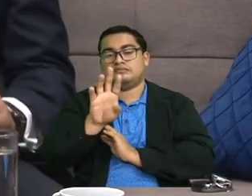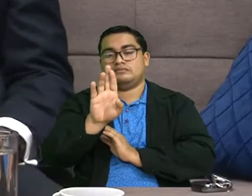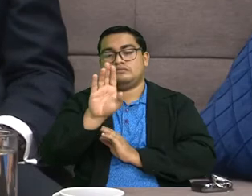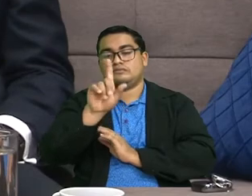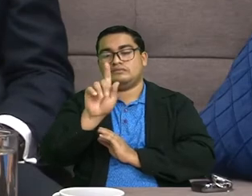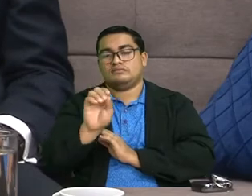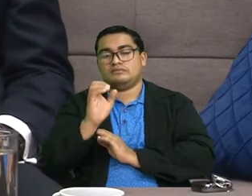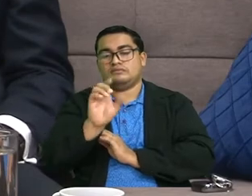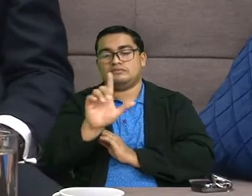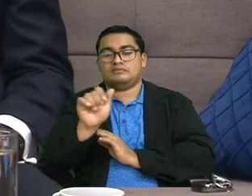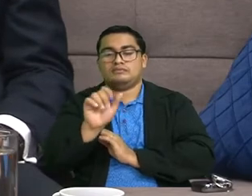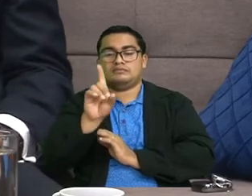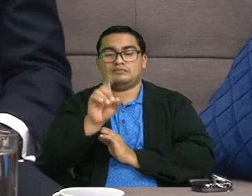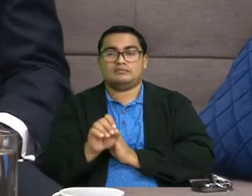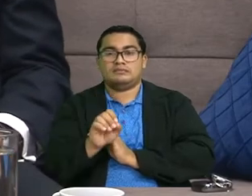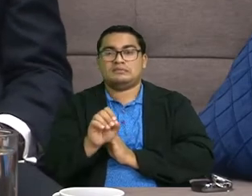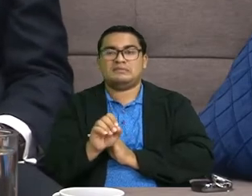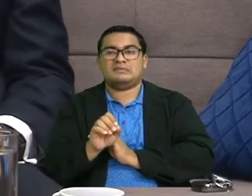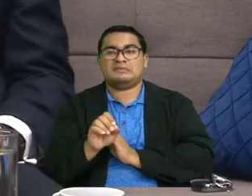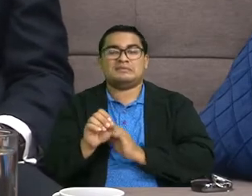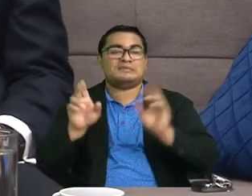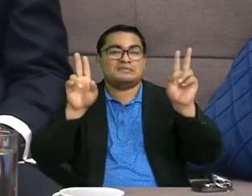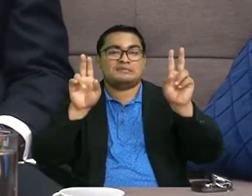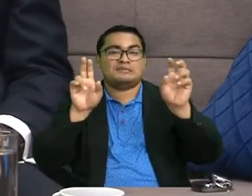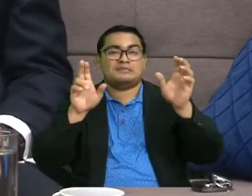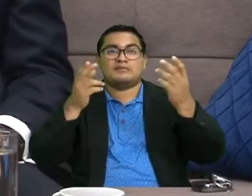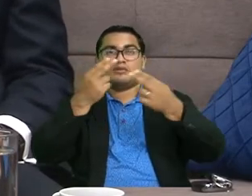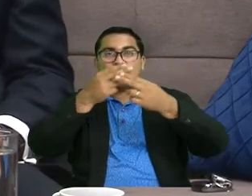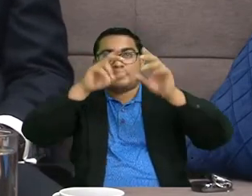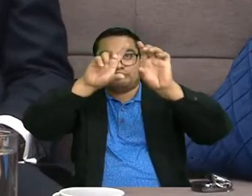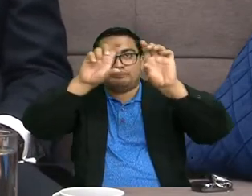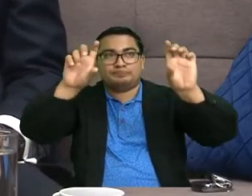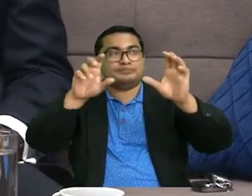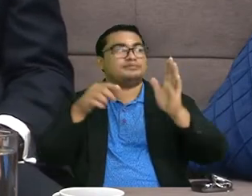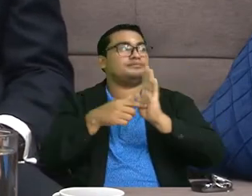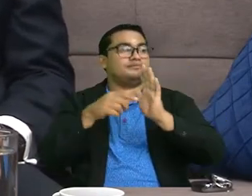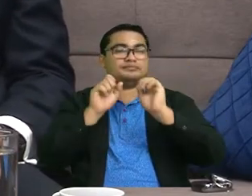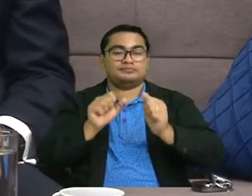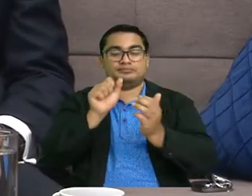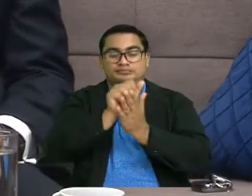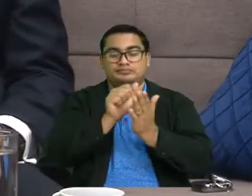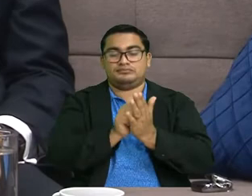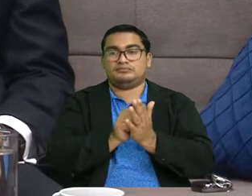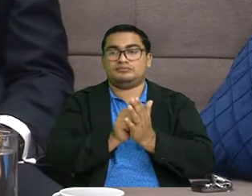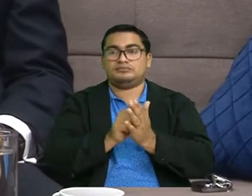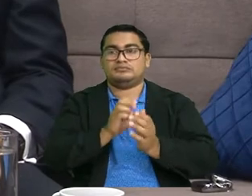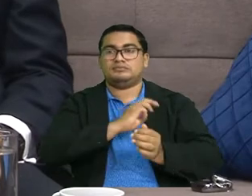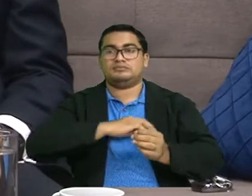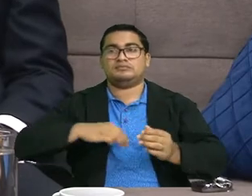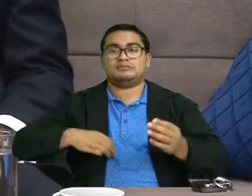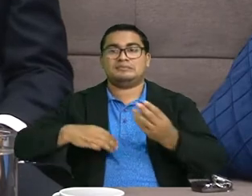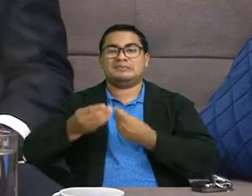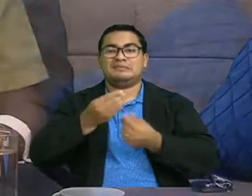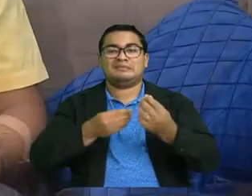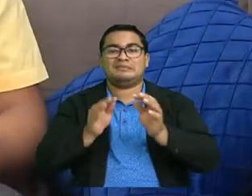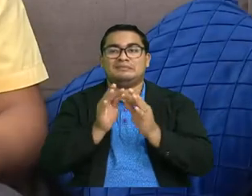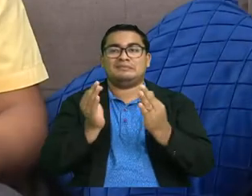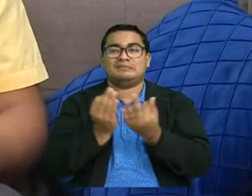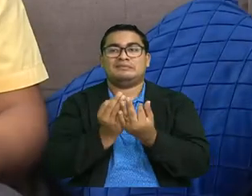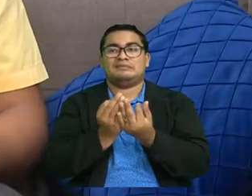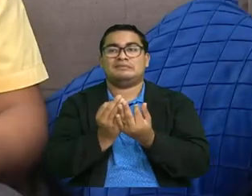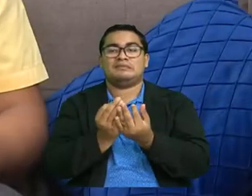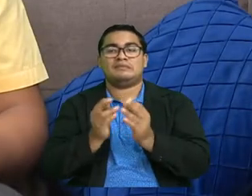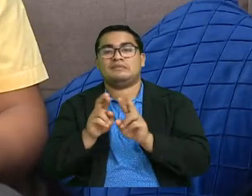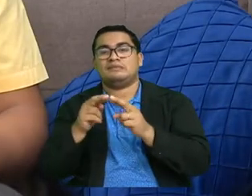en registro de propiedad intelectual, sobre un tema de marca. Entonces van a poder agendar a través del Ministerio de Economía Familiar, una reunión